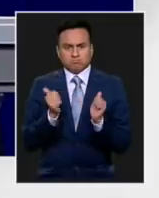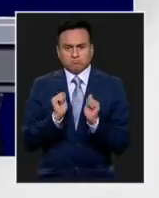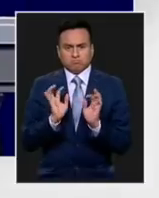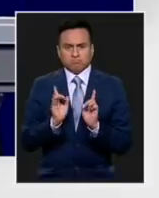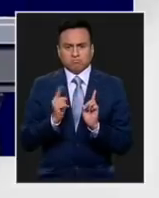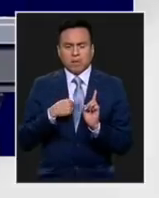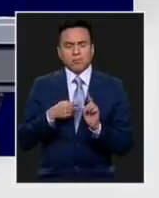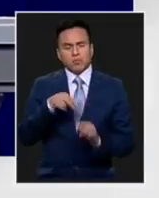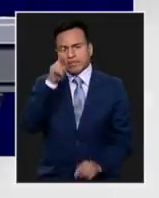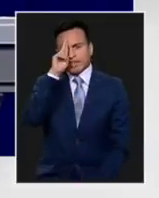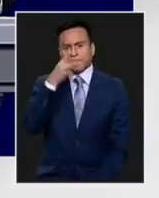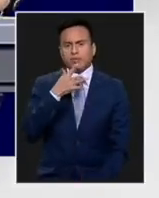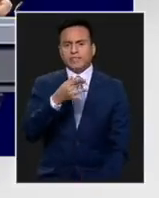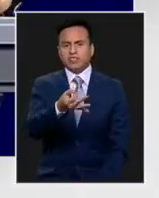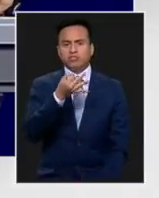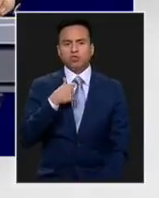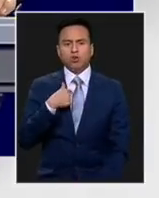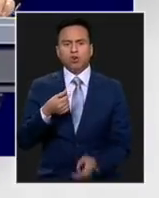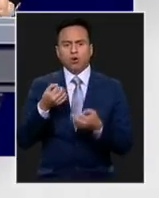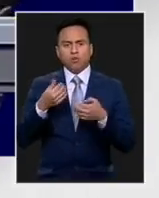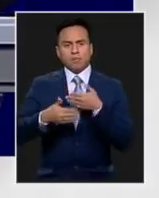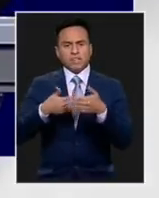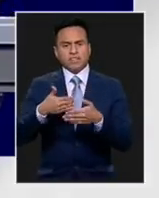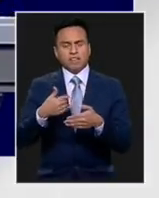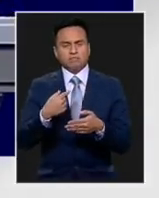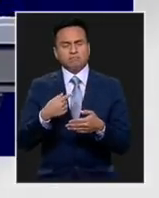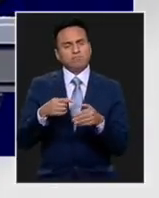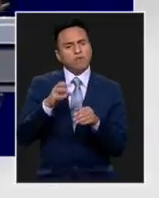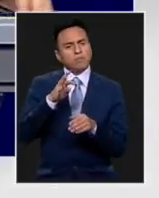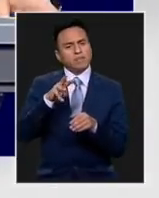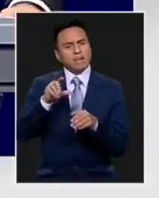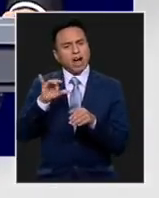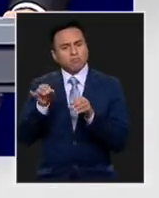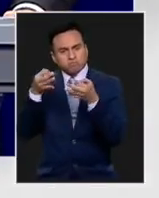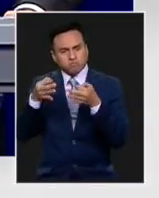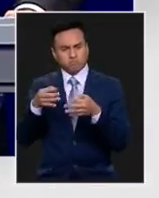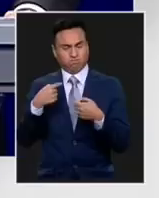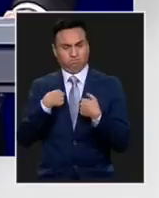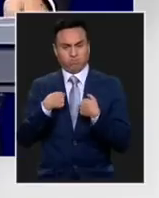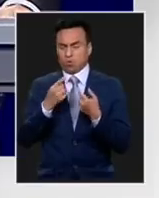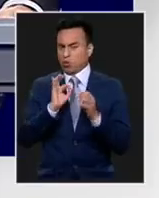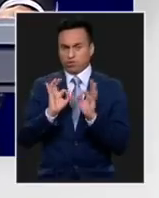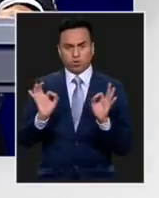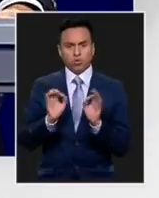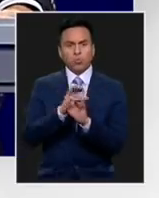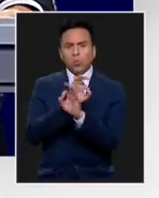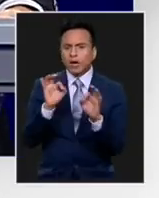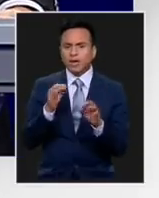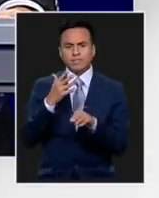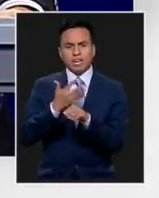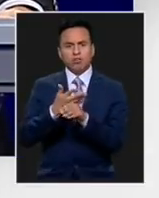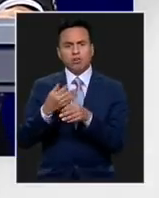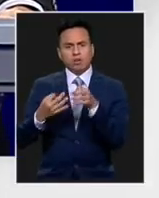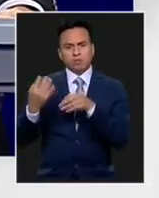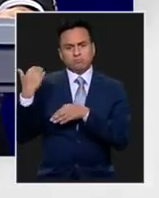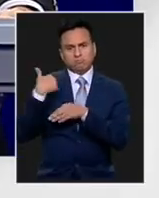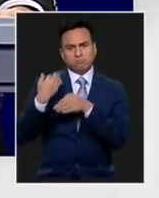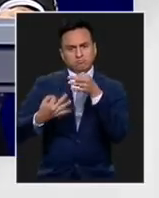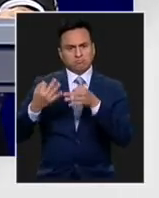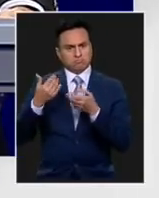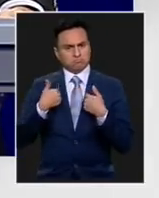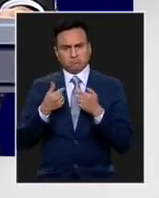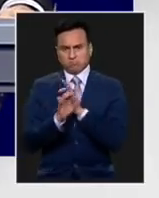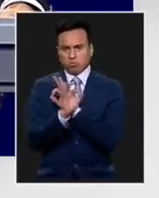extraña porque él ha dicho que yo estoy formalizado en varias oportunidades. Le quiero decir, senador, que no estoy y nunca ha estado formalizado.